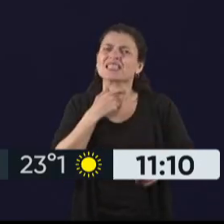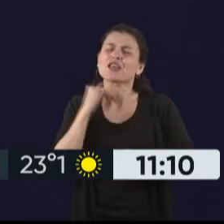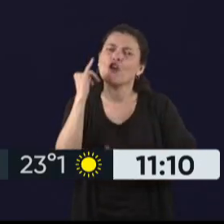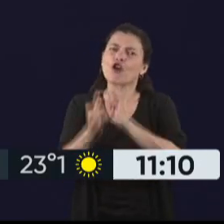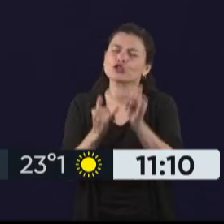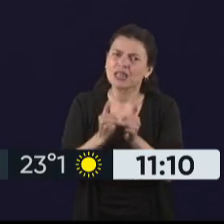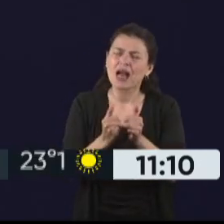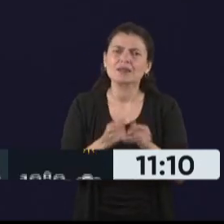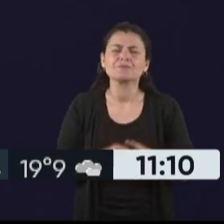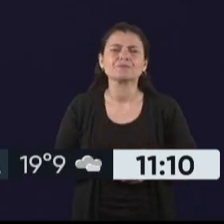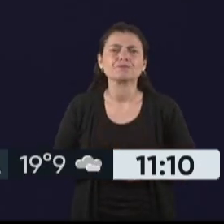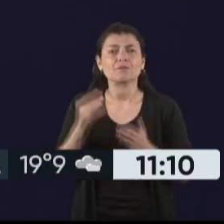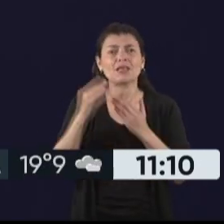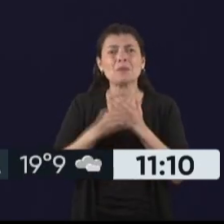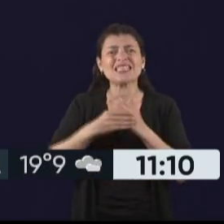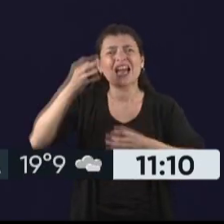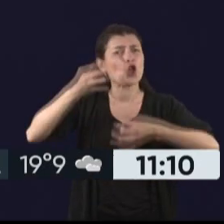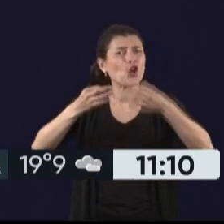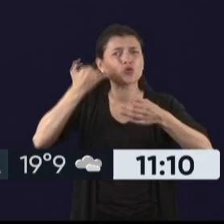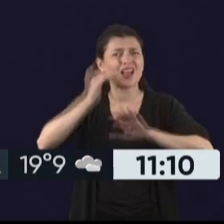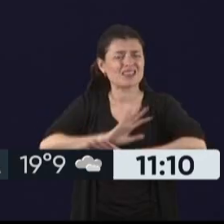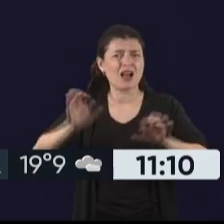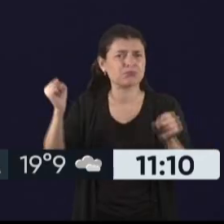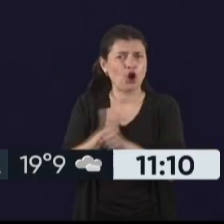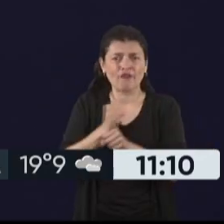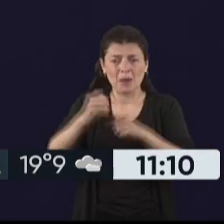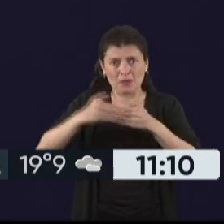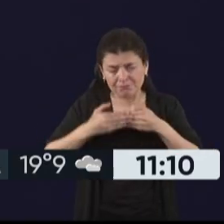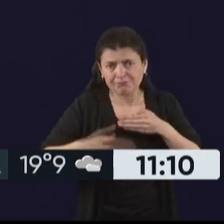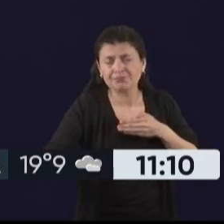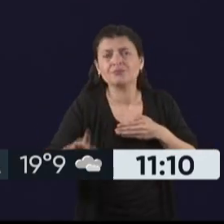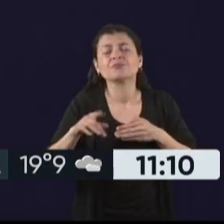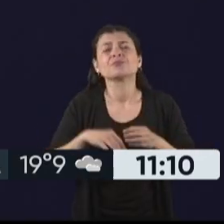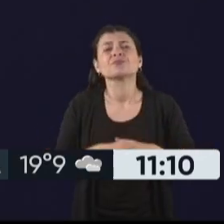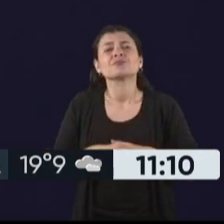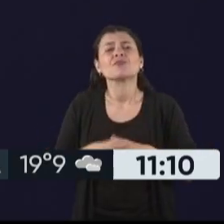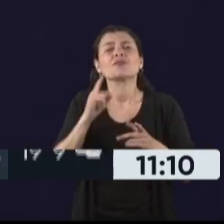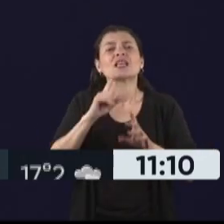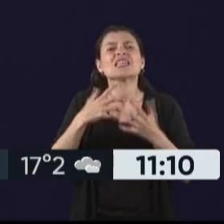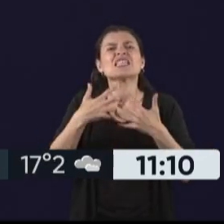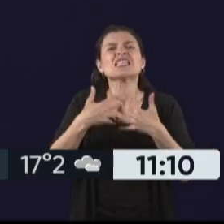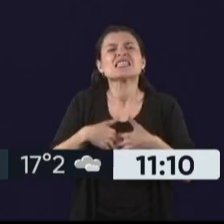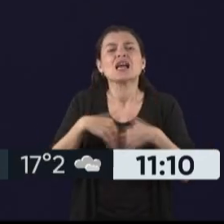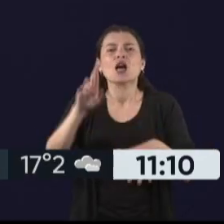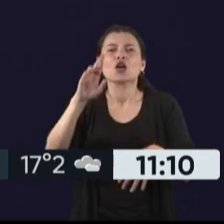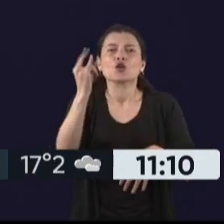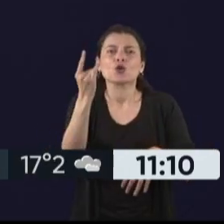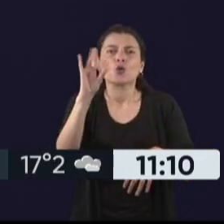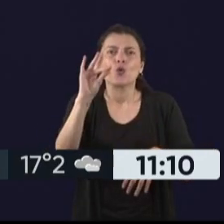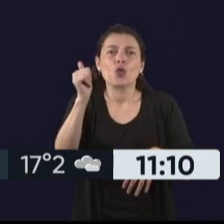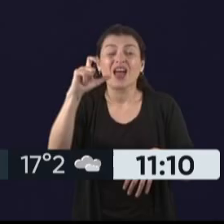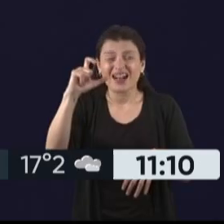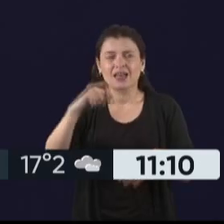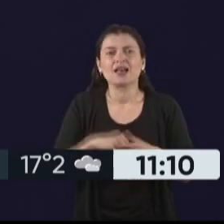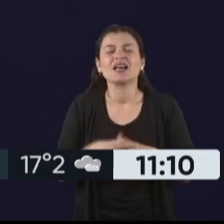que por iniciativa del Ministerio de Justicia, a partir de hoy entra en vigencia el sistema RUDAC,